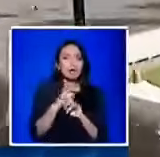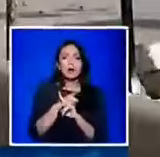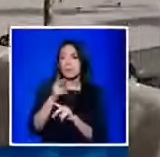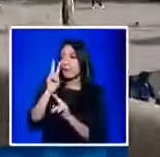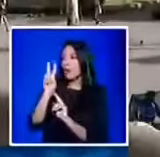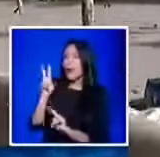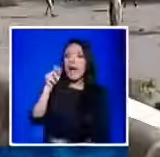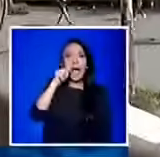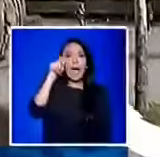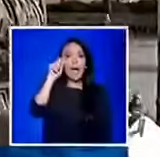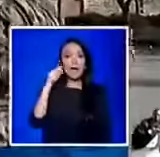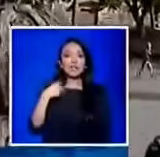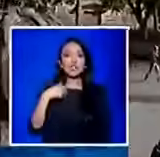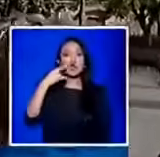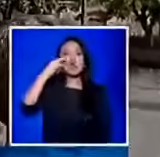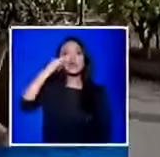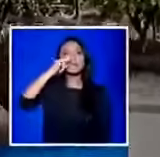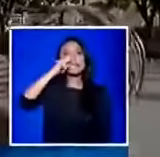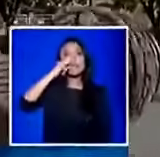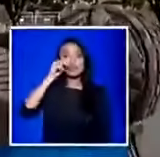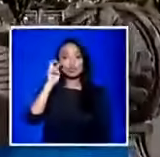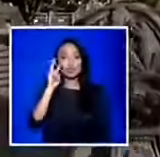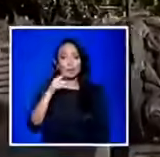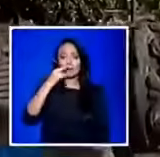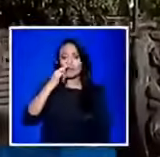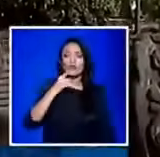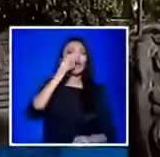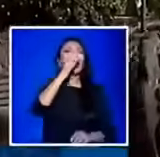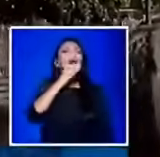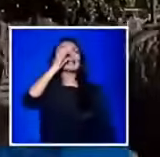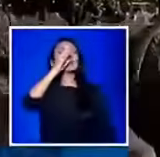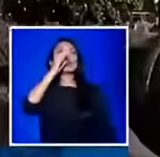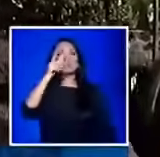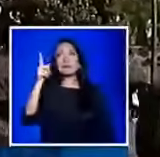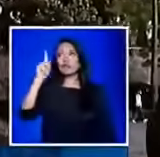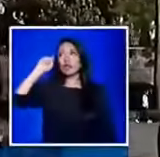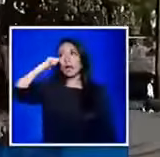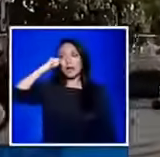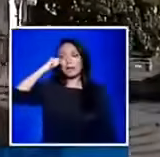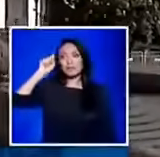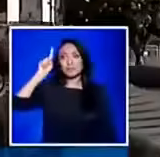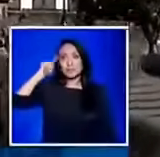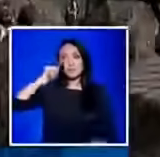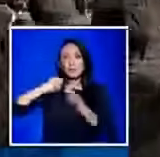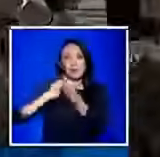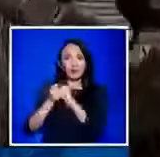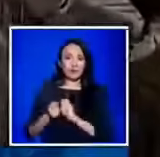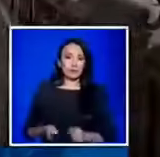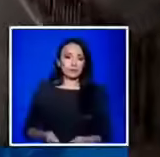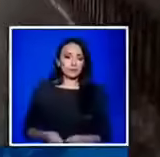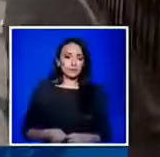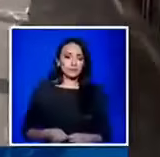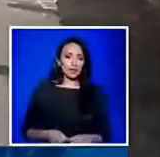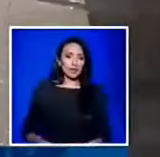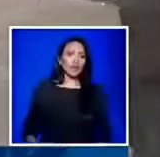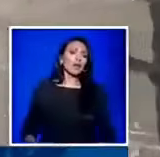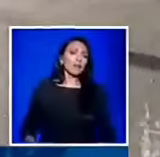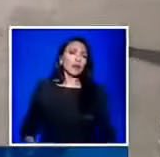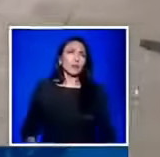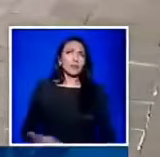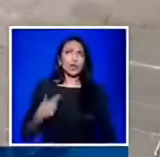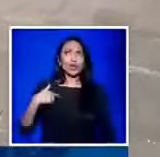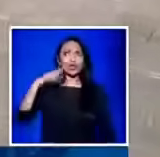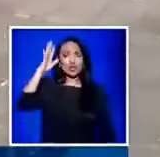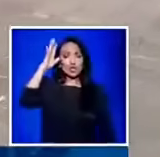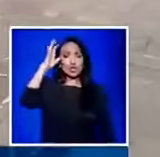Ayer veíamos que niños venían a cantar, ellos ojalá cambien esta realidad. Yo creo que nos hace falta, pese a que somos un